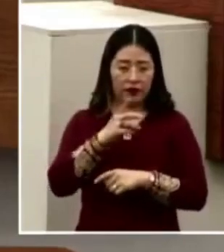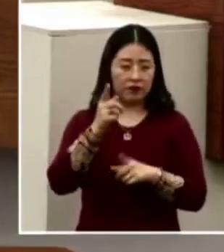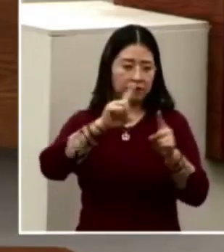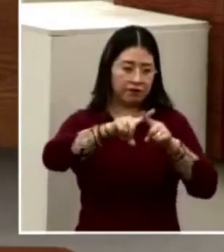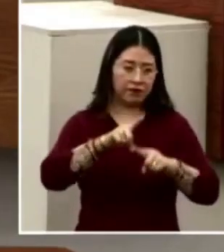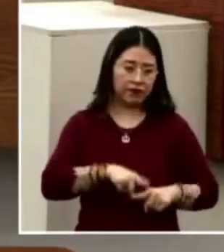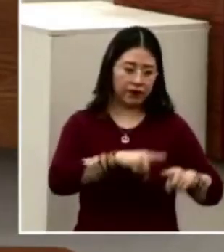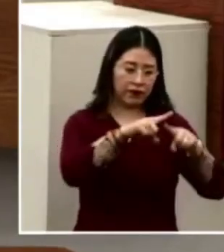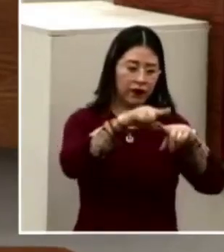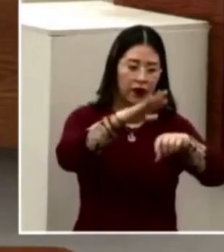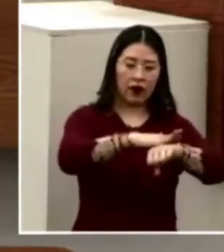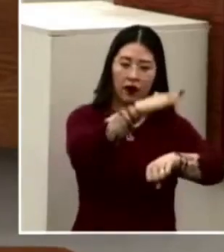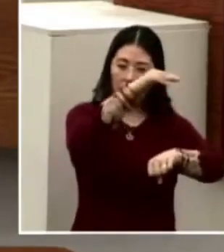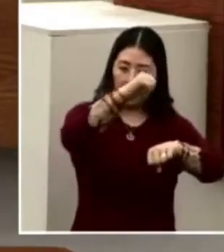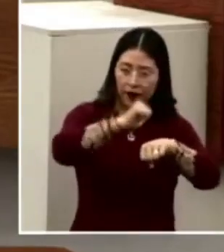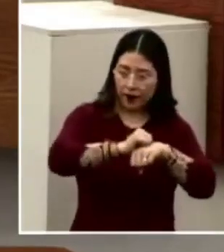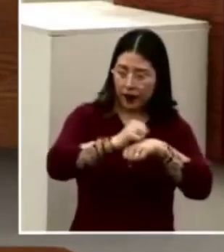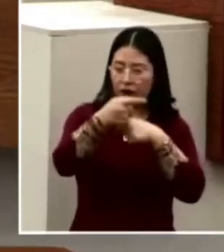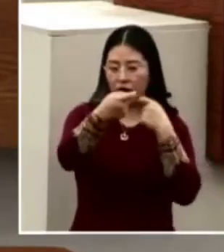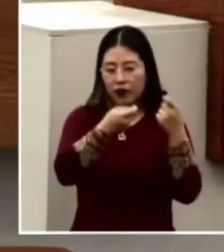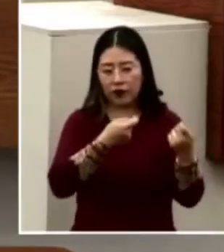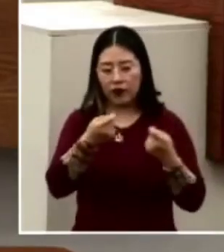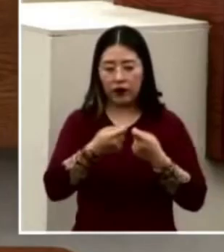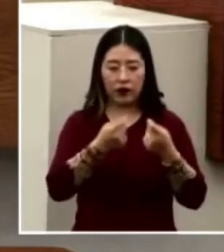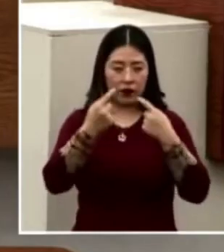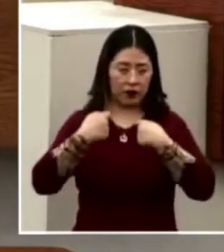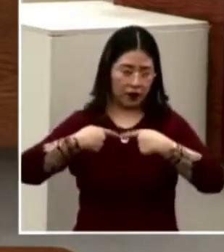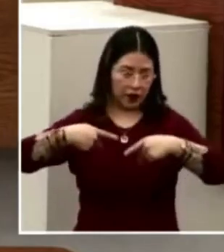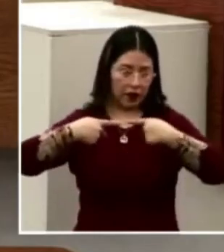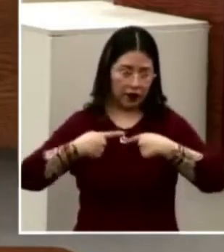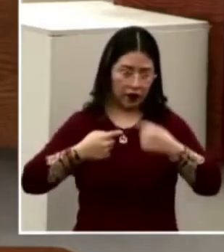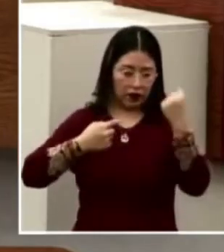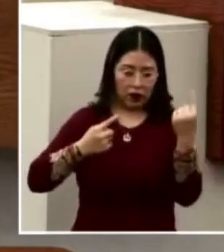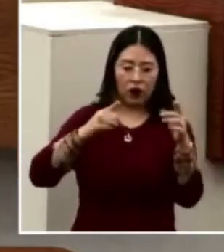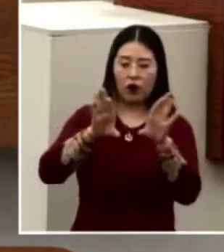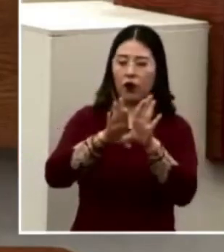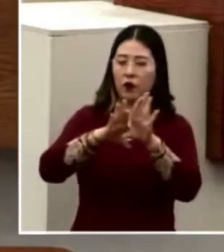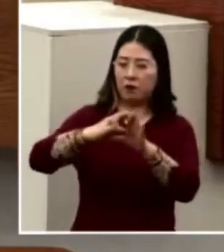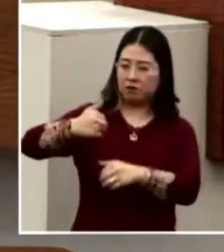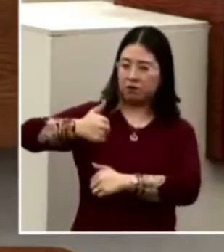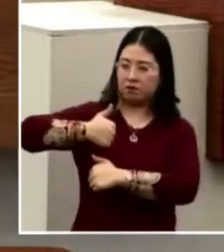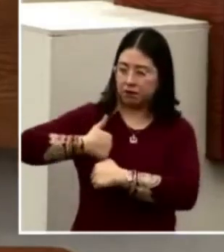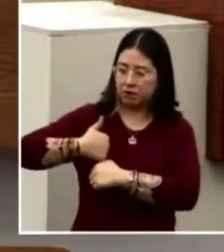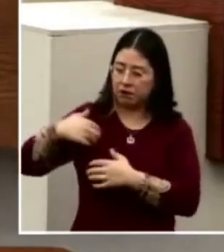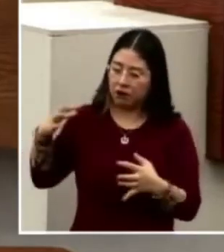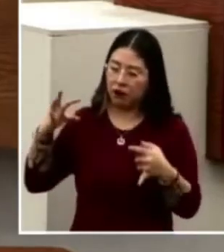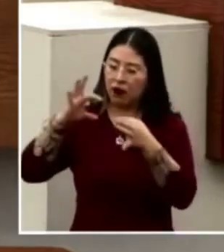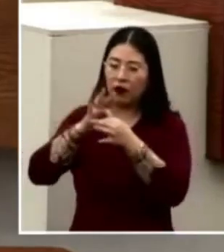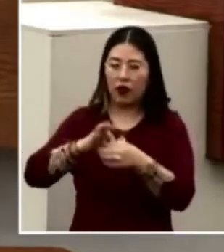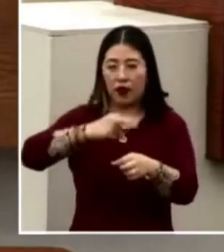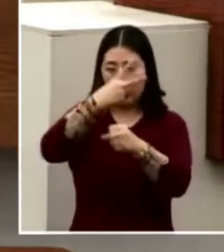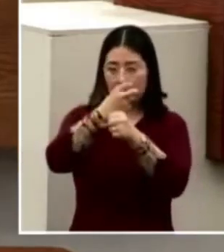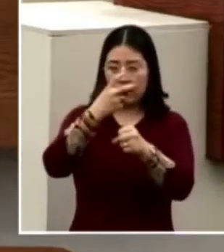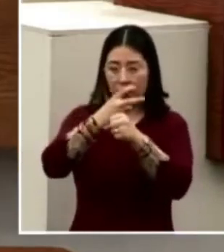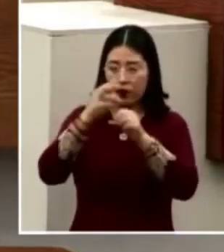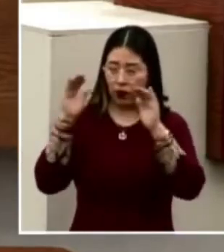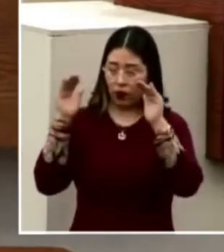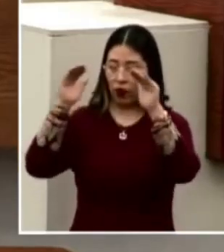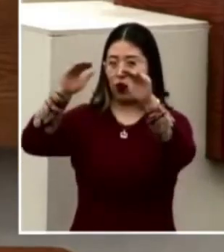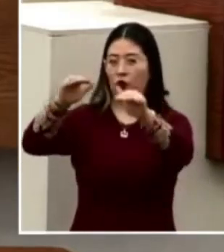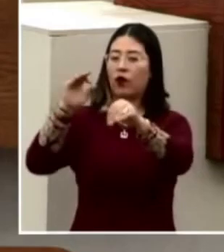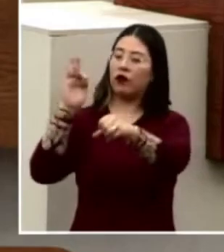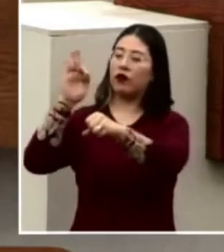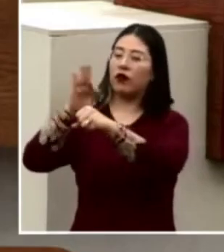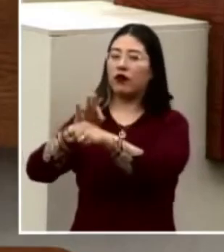entes administrativos operativos. Uno de ellos es el Ejército Mexicano, el segundo es la Fuerza Aérea Mexicana